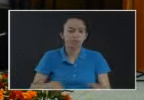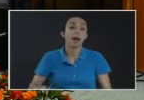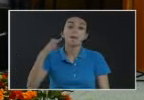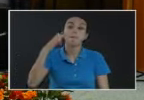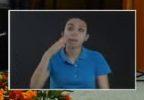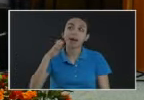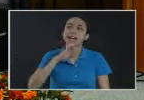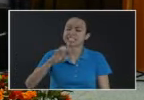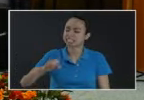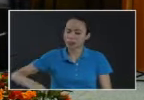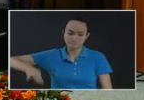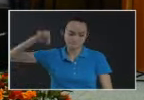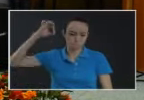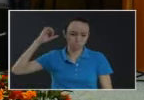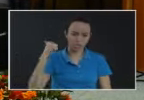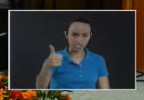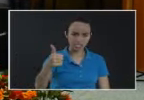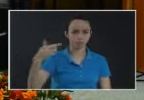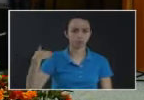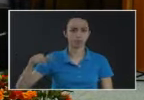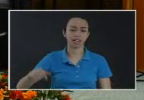Papá es especialista en quitarnos la anestesia.